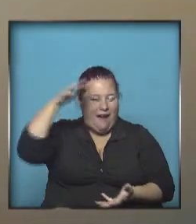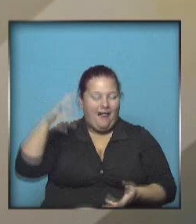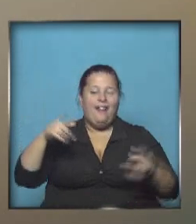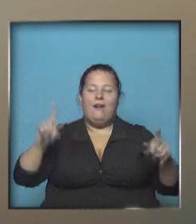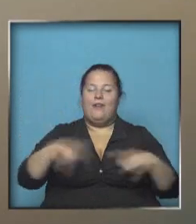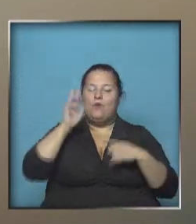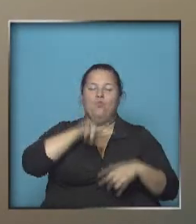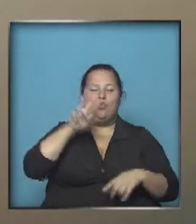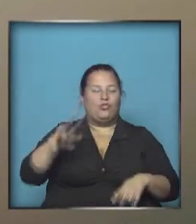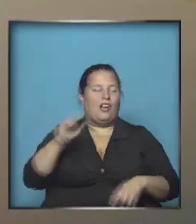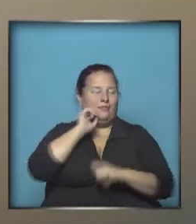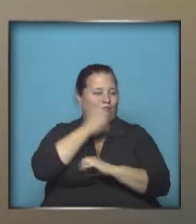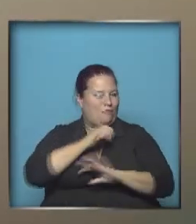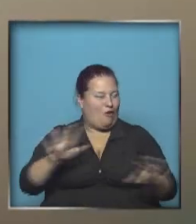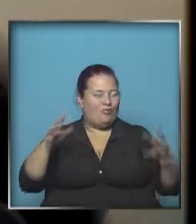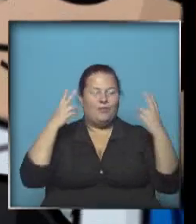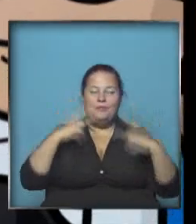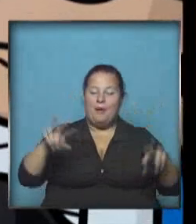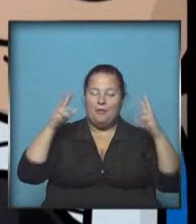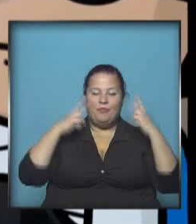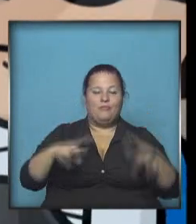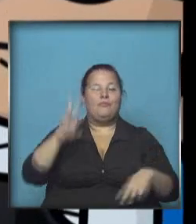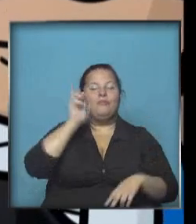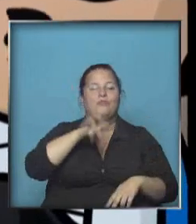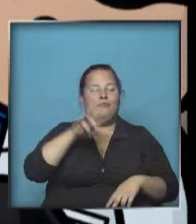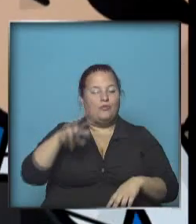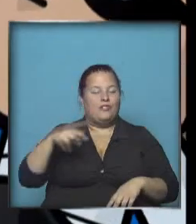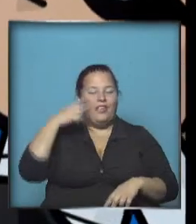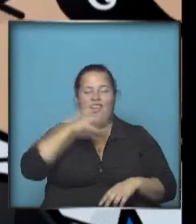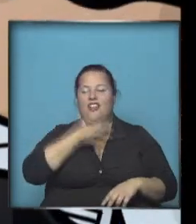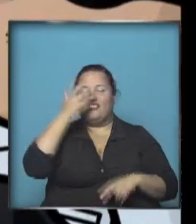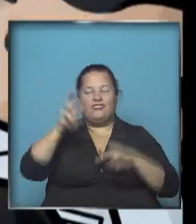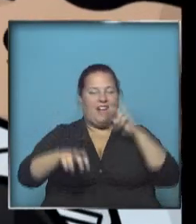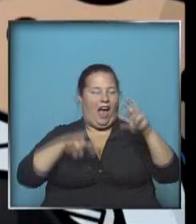¡Un museo extraordinario! ¡Vamos de excursión! ¡A los